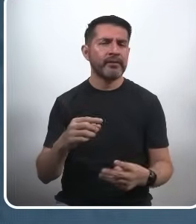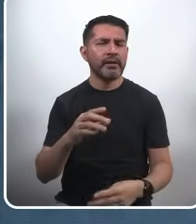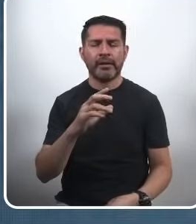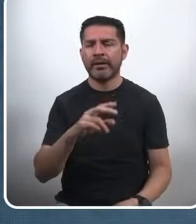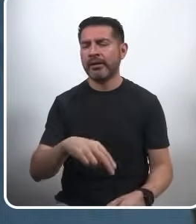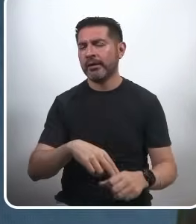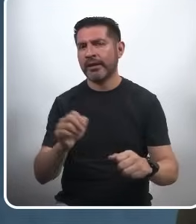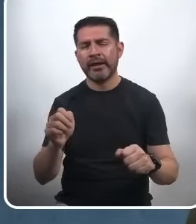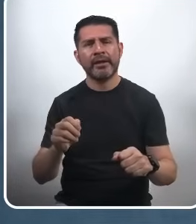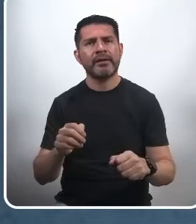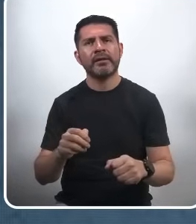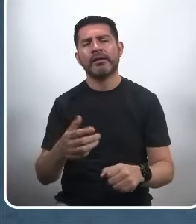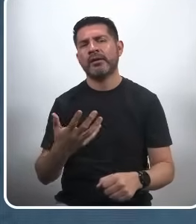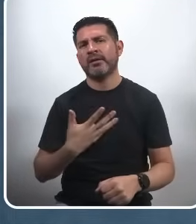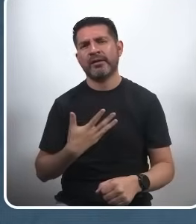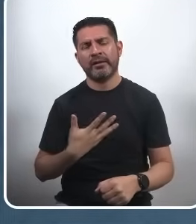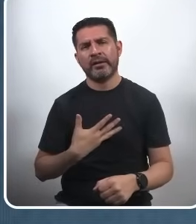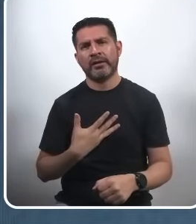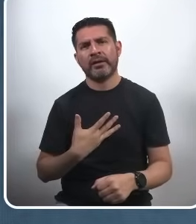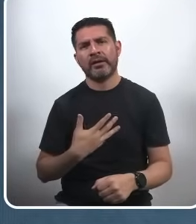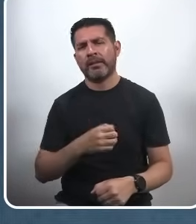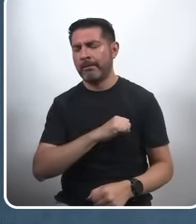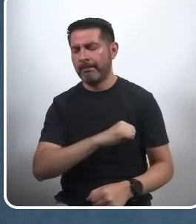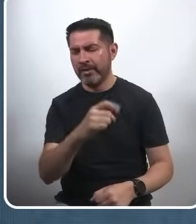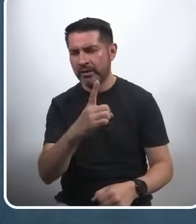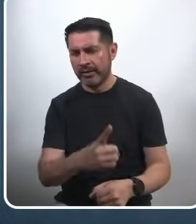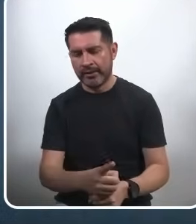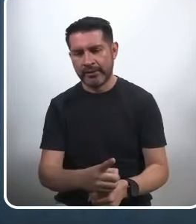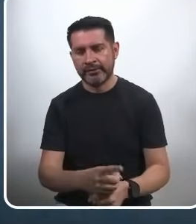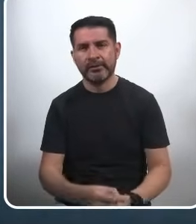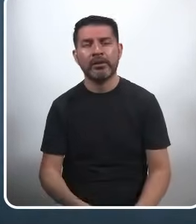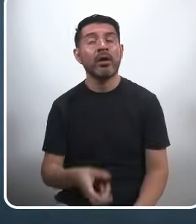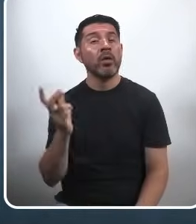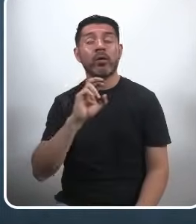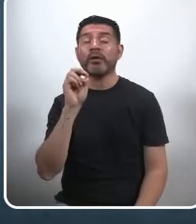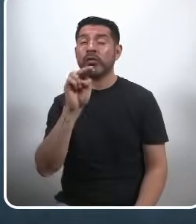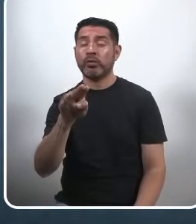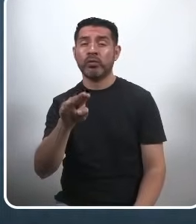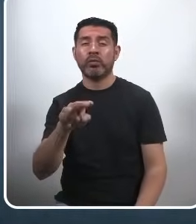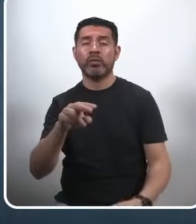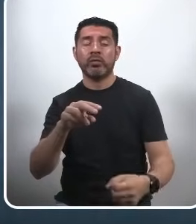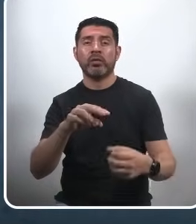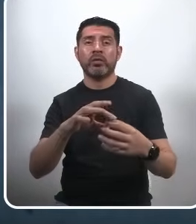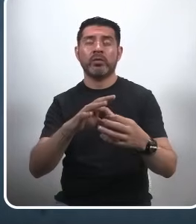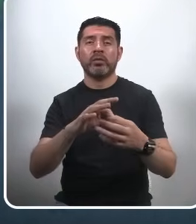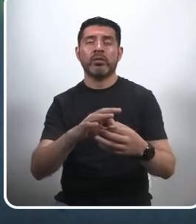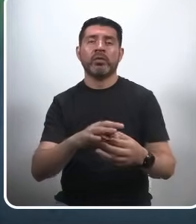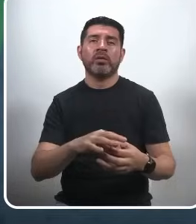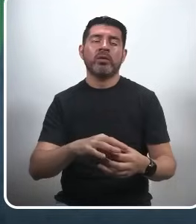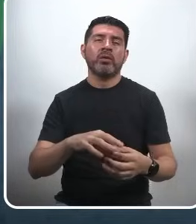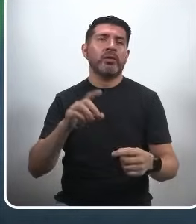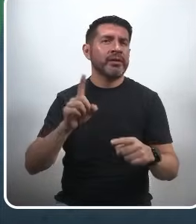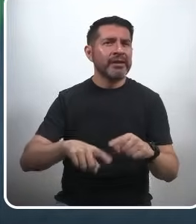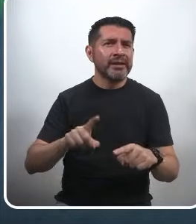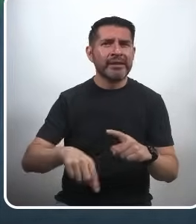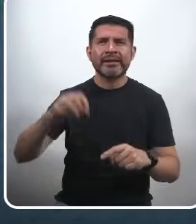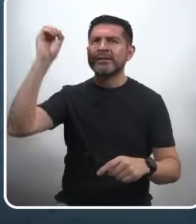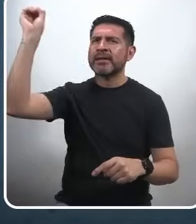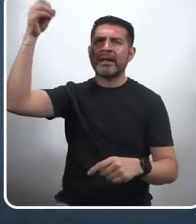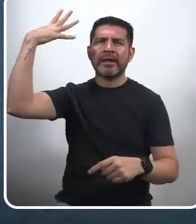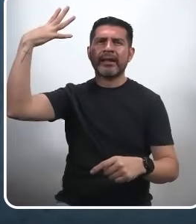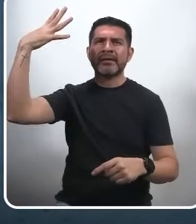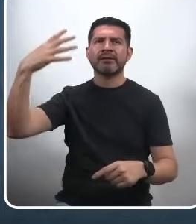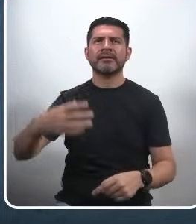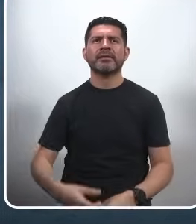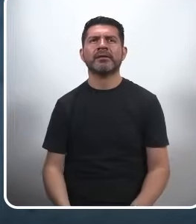Entonces, vean este ciclo conmigo. Cuando te desconectas de la gracia, te amargas.